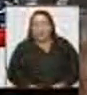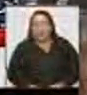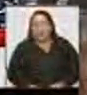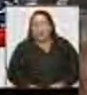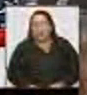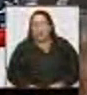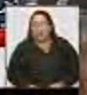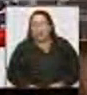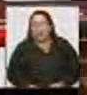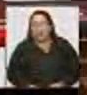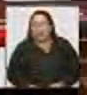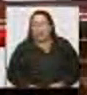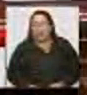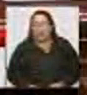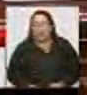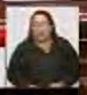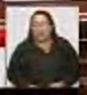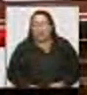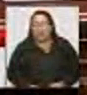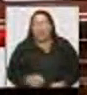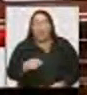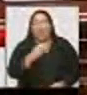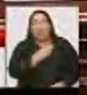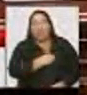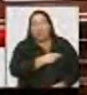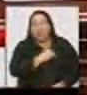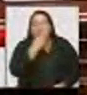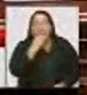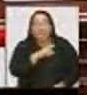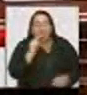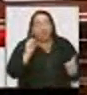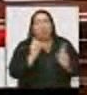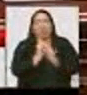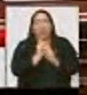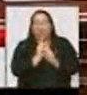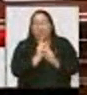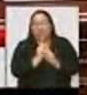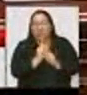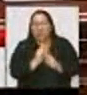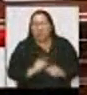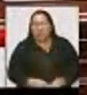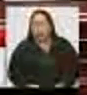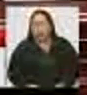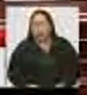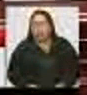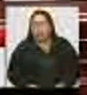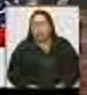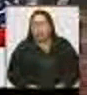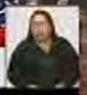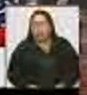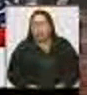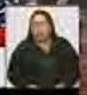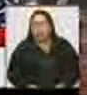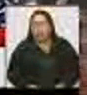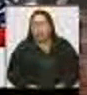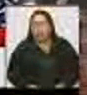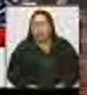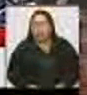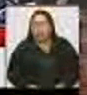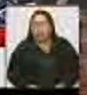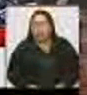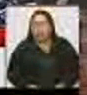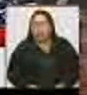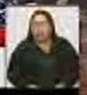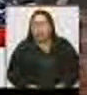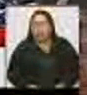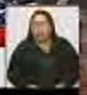agradable con la ministra de la Mujer en el hospital de Lino, viendo a la paciente esta cuya pareja le incrustó